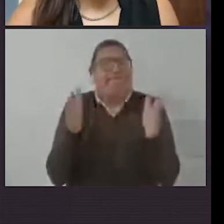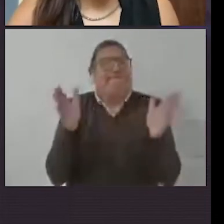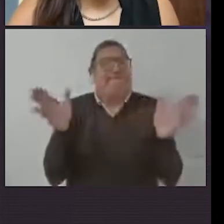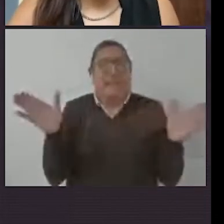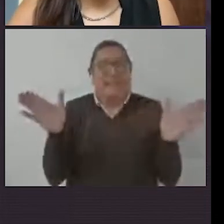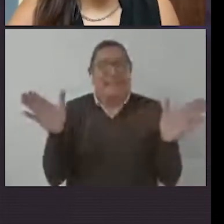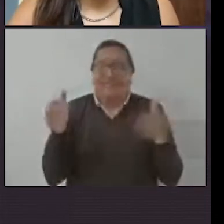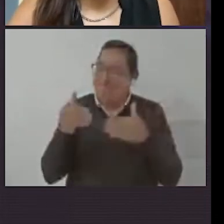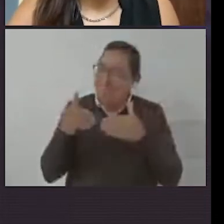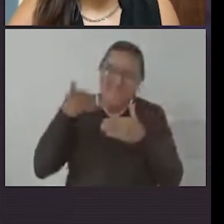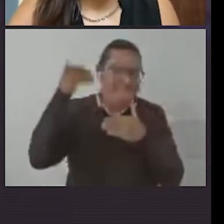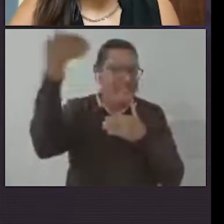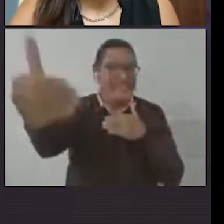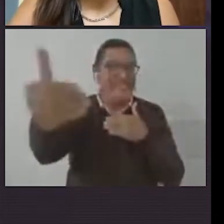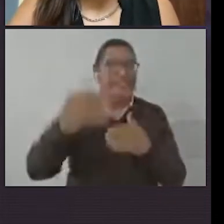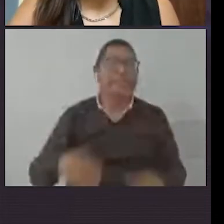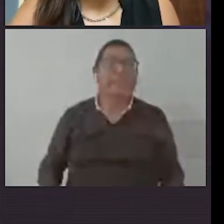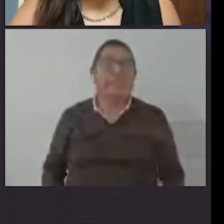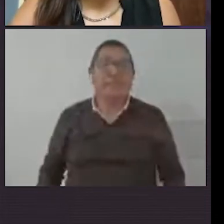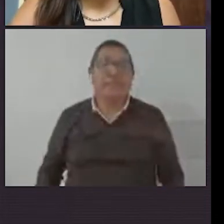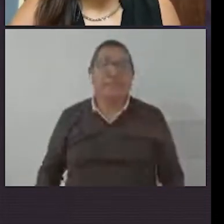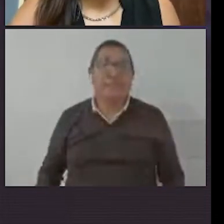la mente había puesto.